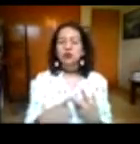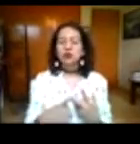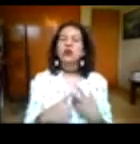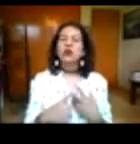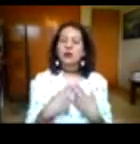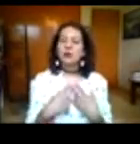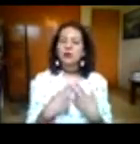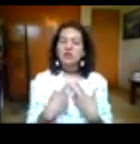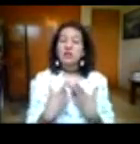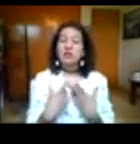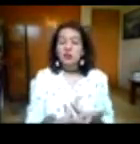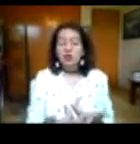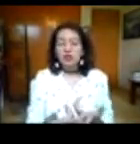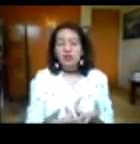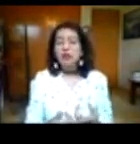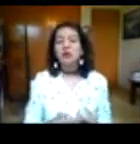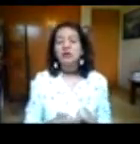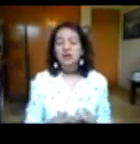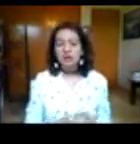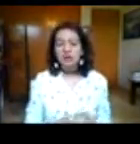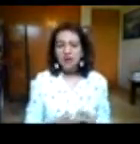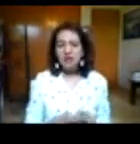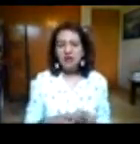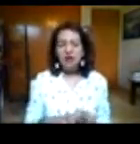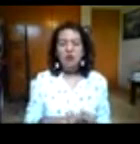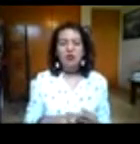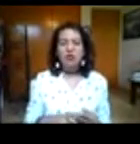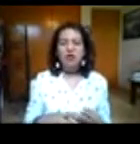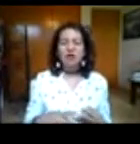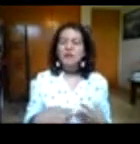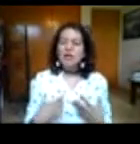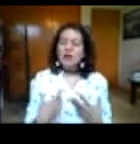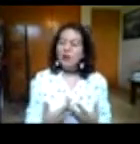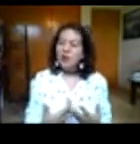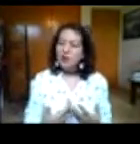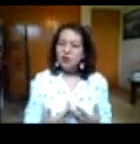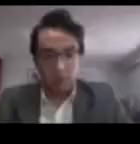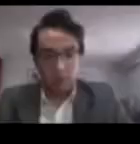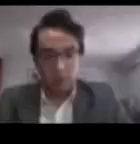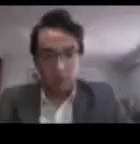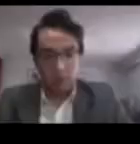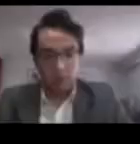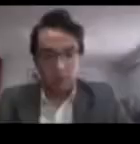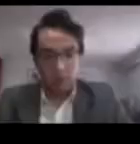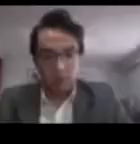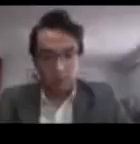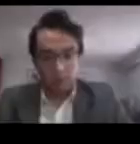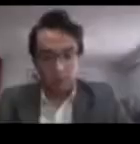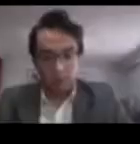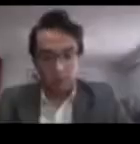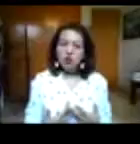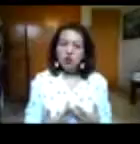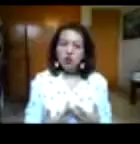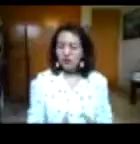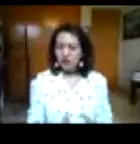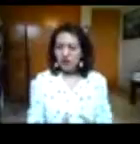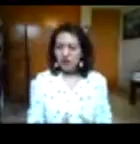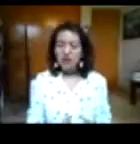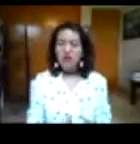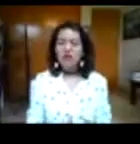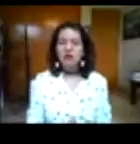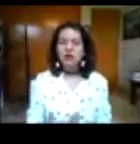recursos, comprobamos que estamos atendiendo necesidades de la comunidad. Podemos comprobar también que estamos ayudando